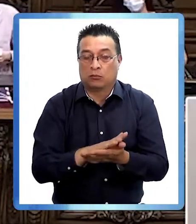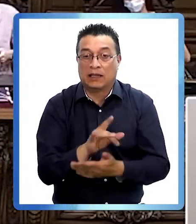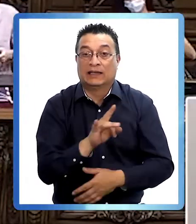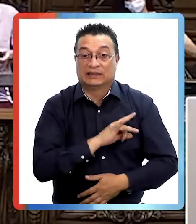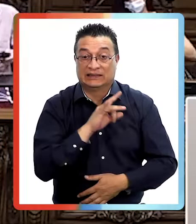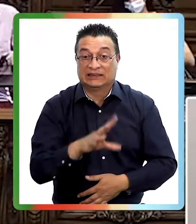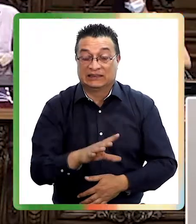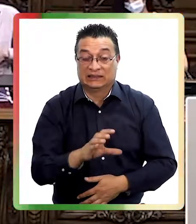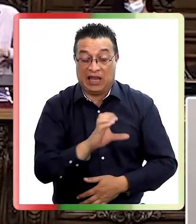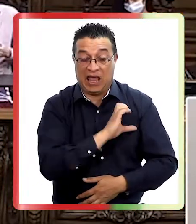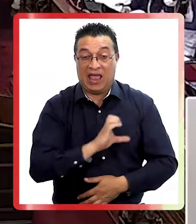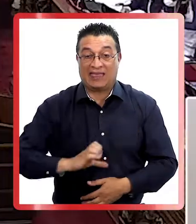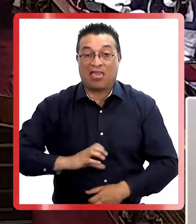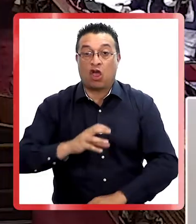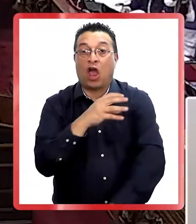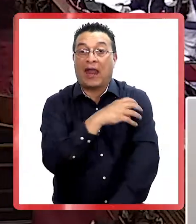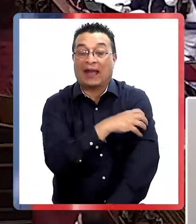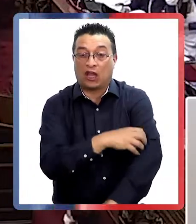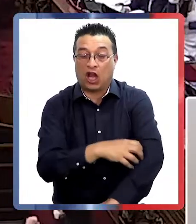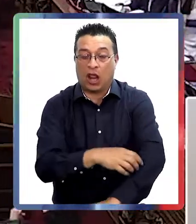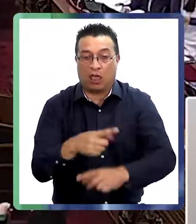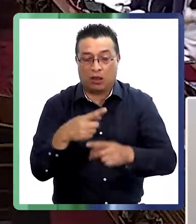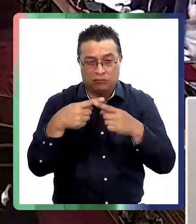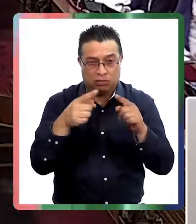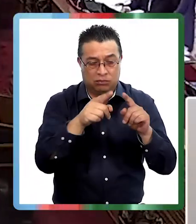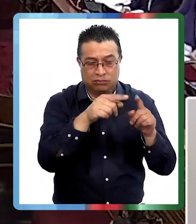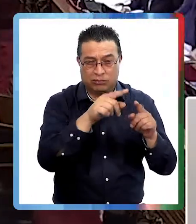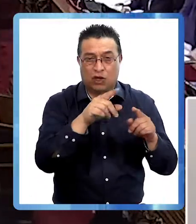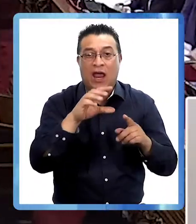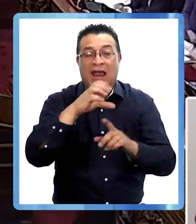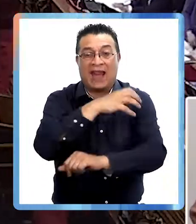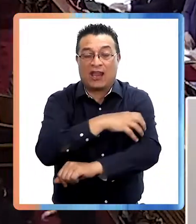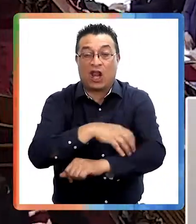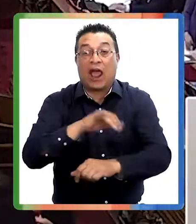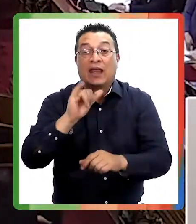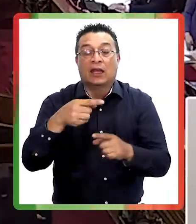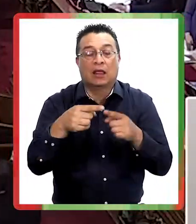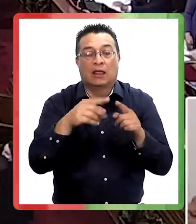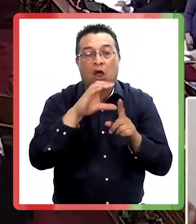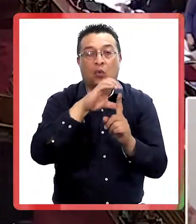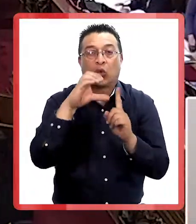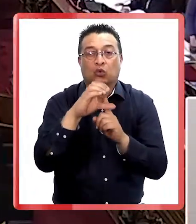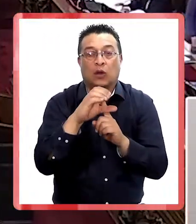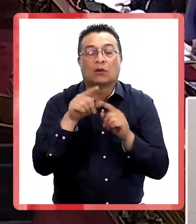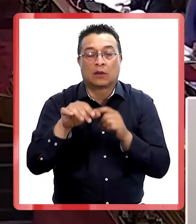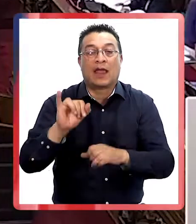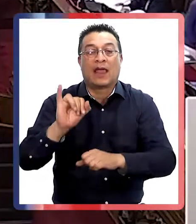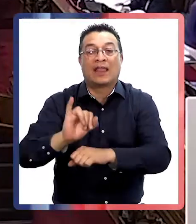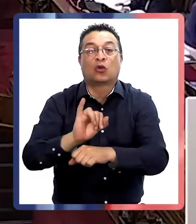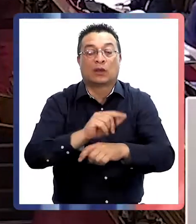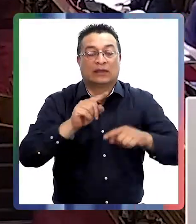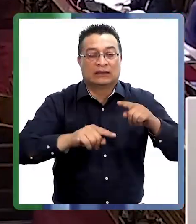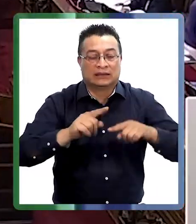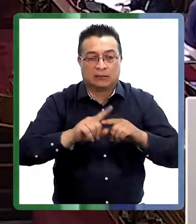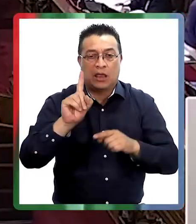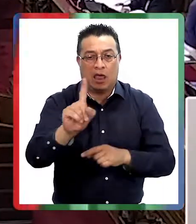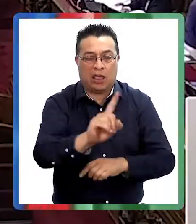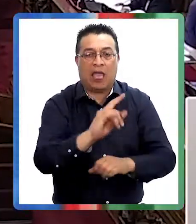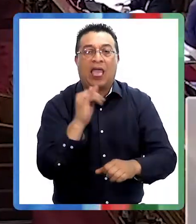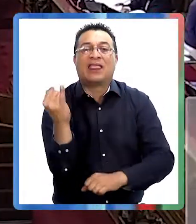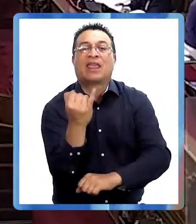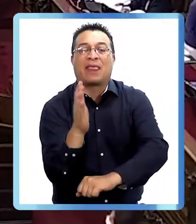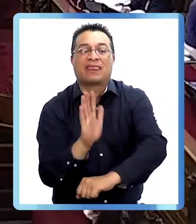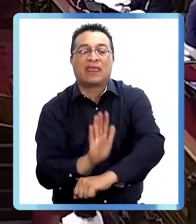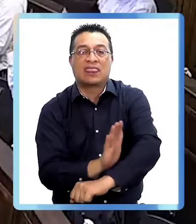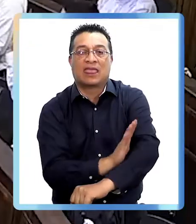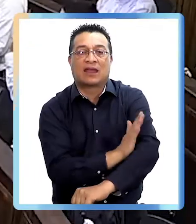Chile es un Estado regional, plurinacional e intercultural, conformado por entidades territoriales autónomas